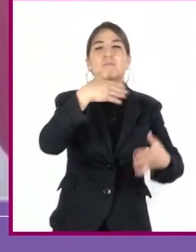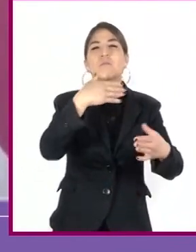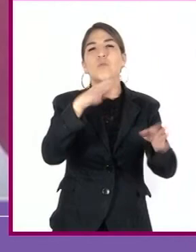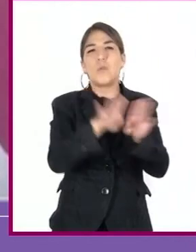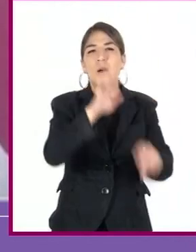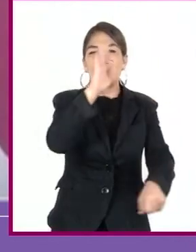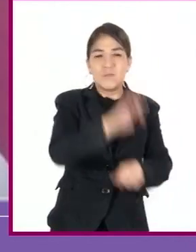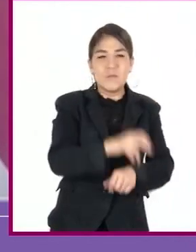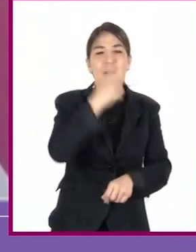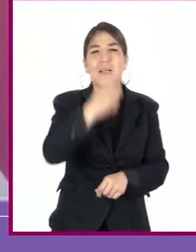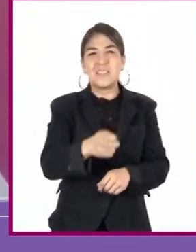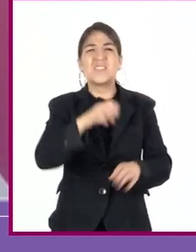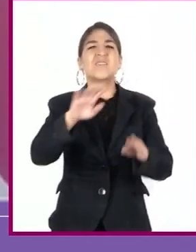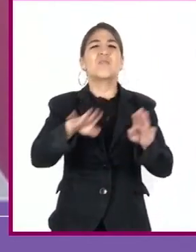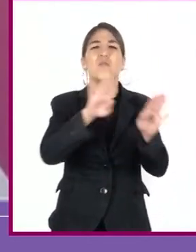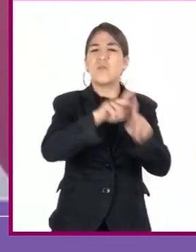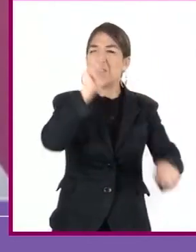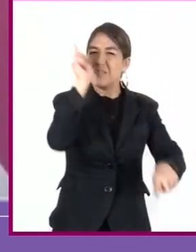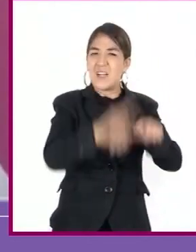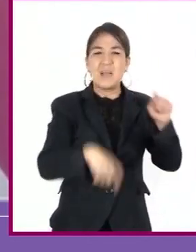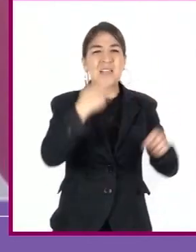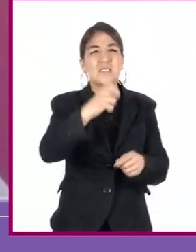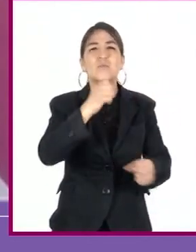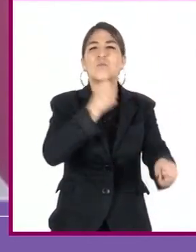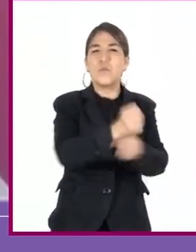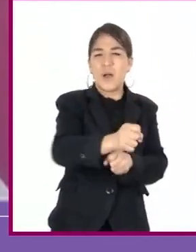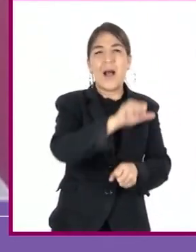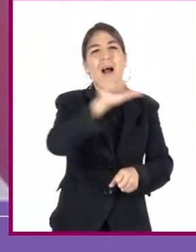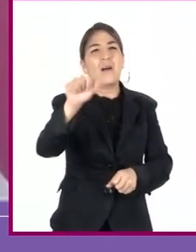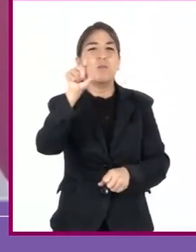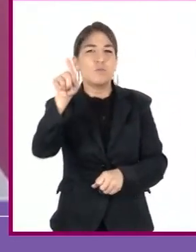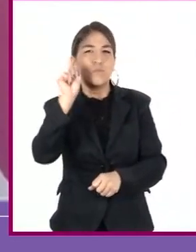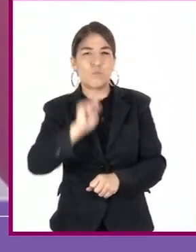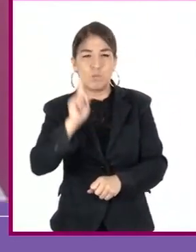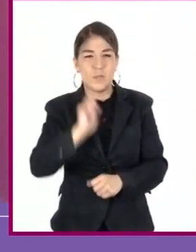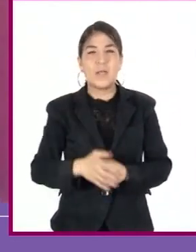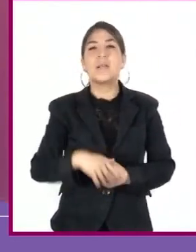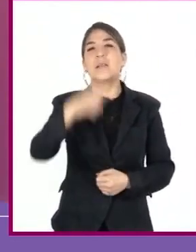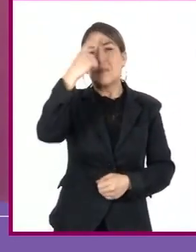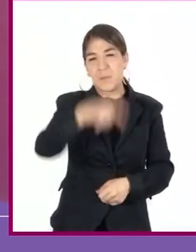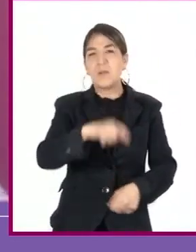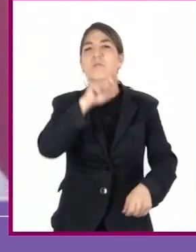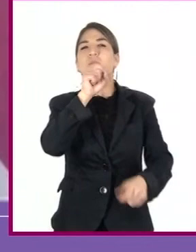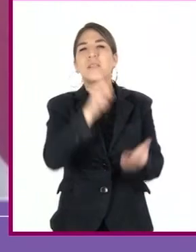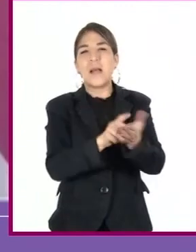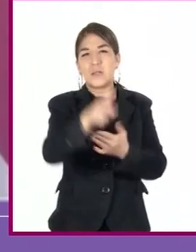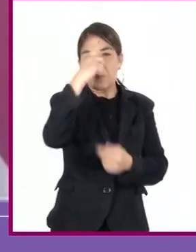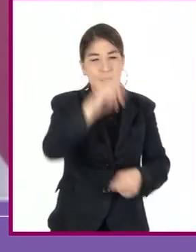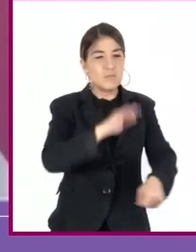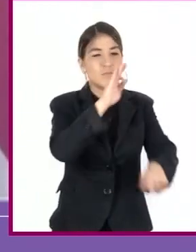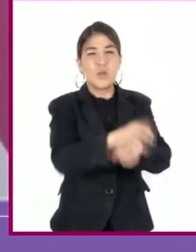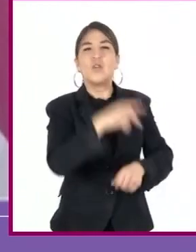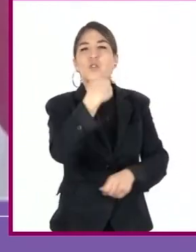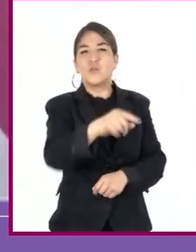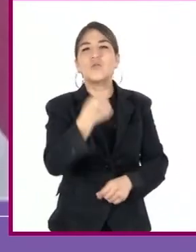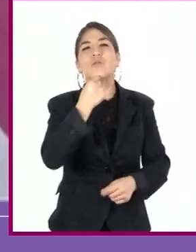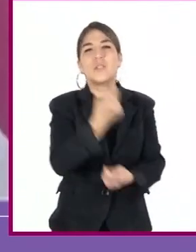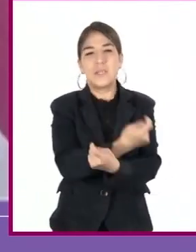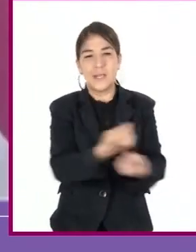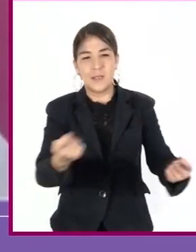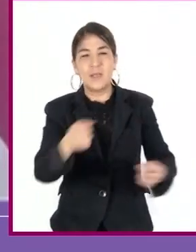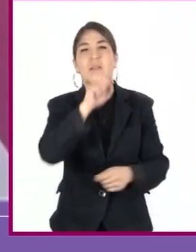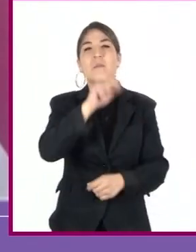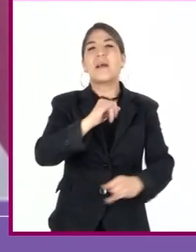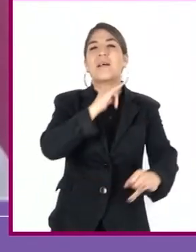violencia contra la mujer, Convención sobre los Derechos del Niño, Pacto Internacional de